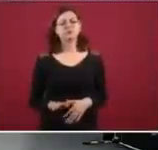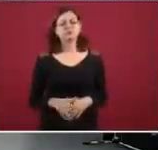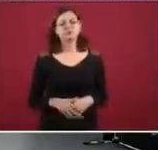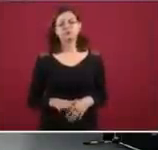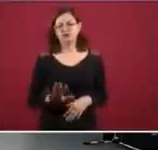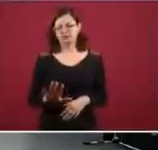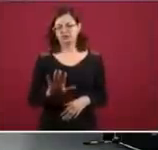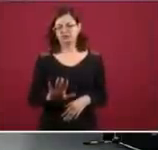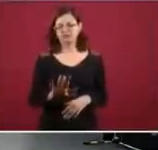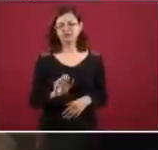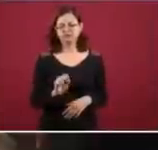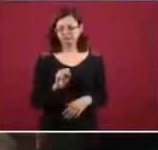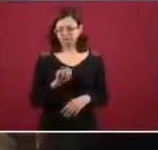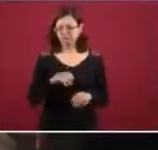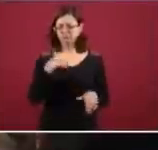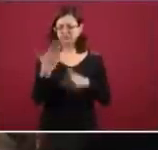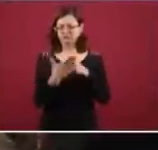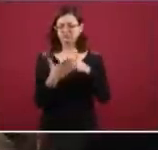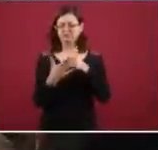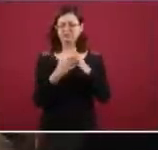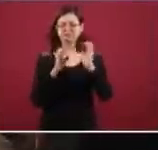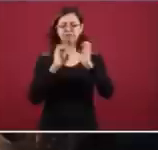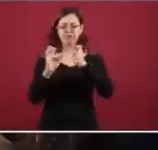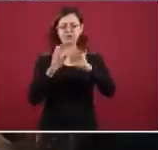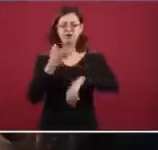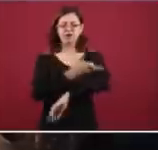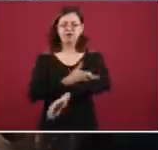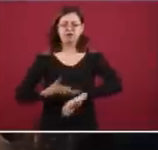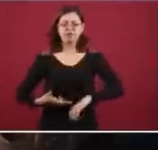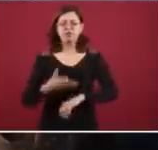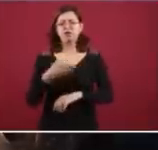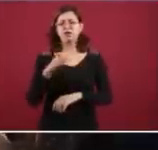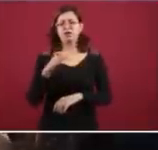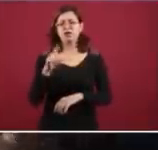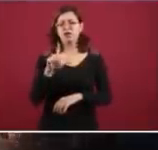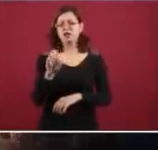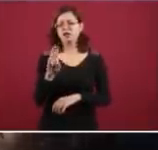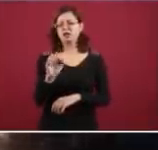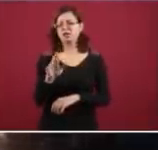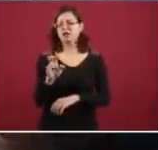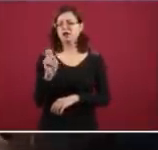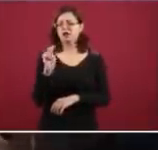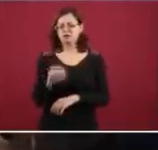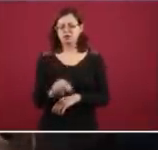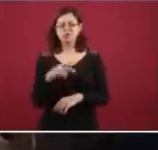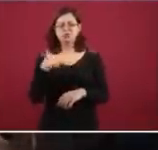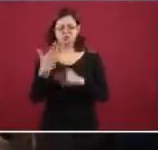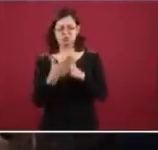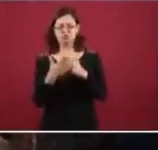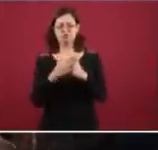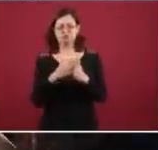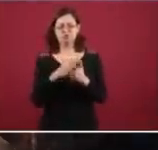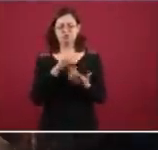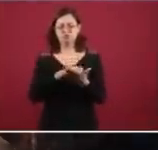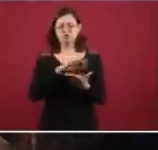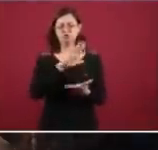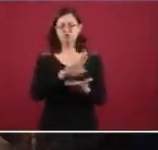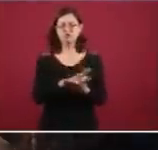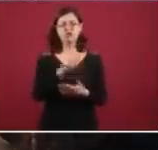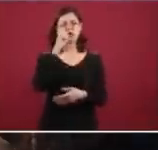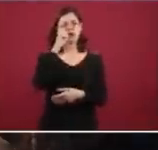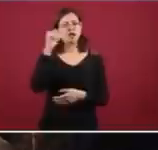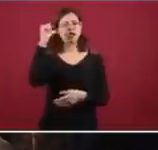a entrevistarnos con la familia Levarón. Pidieron ellos ayer